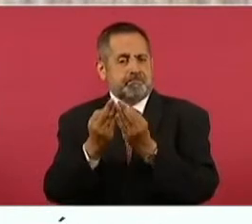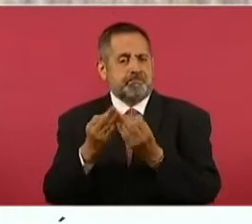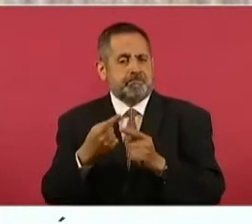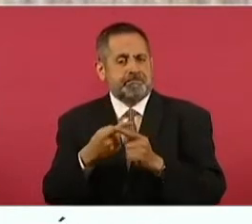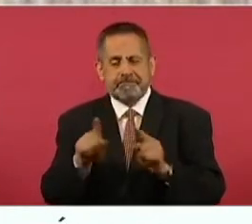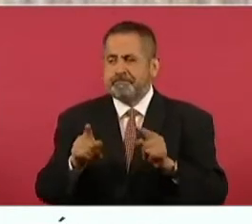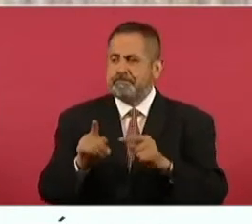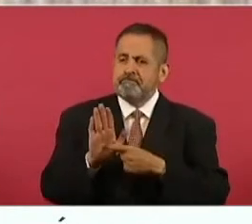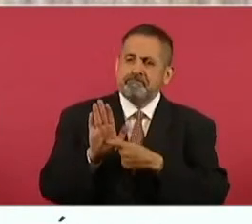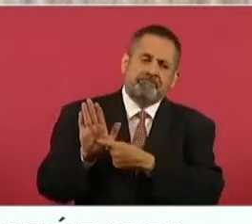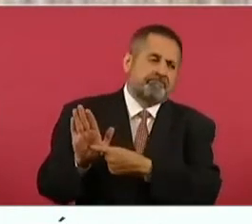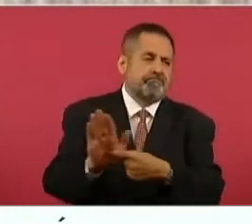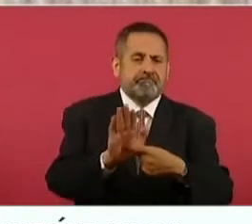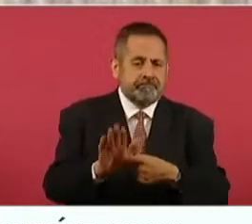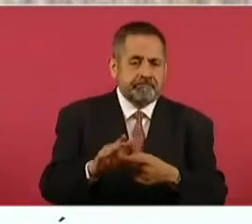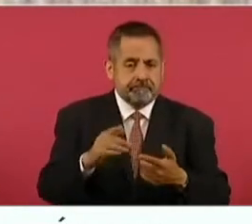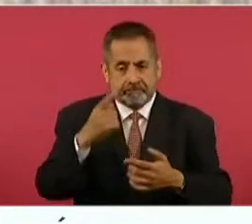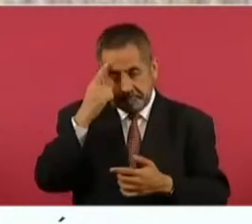el